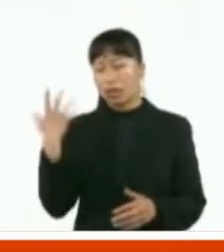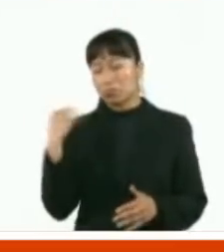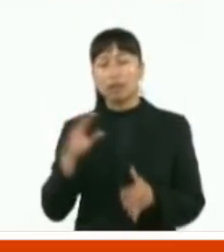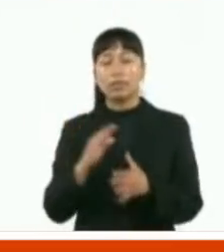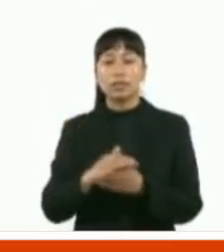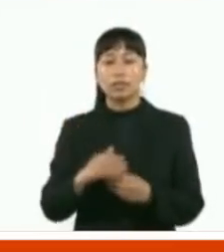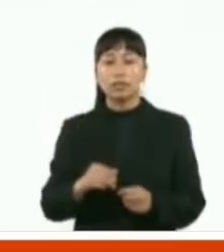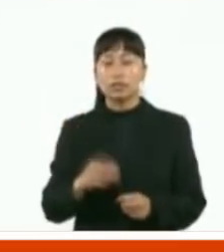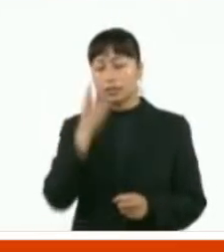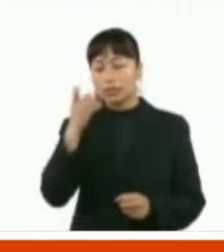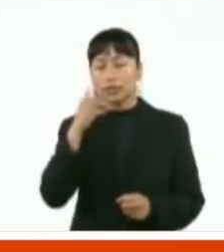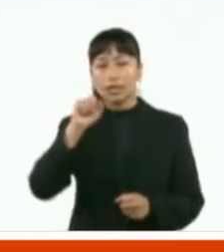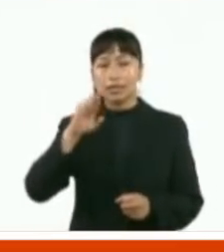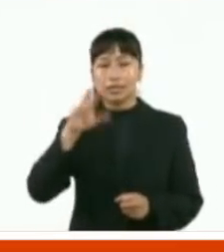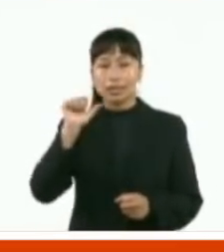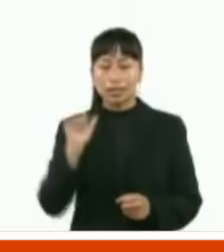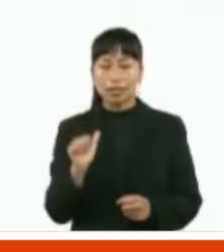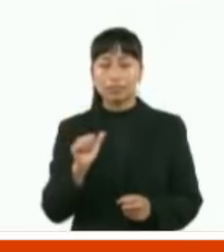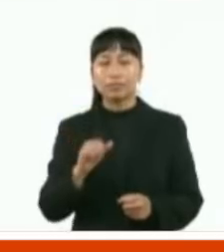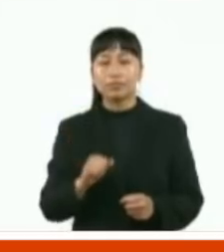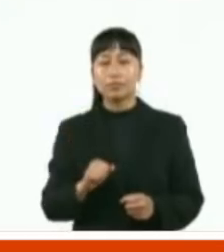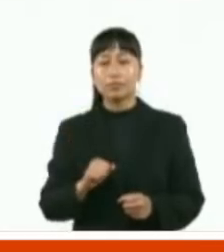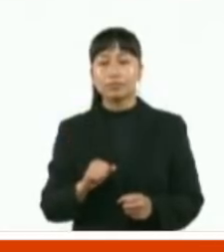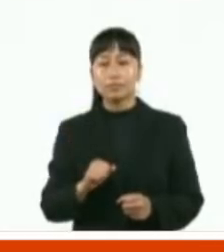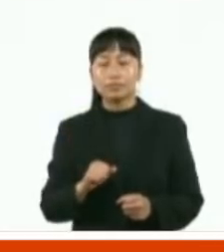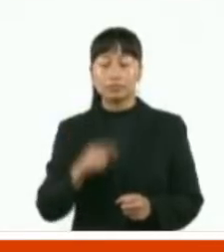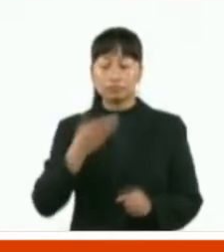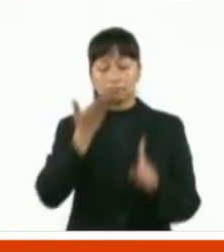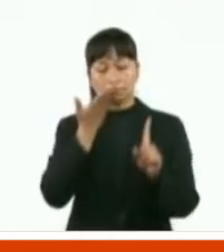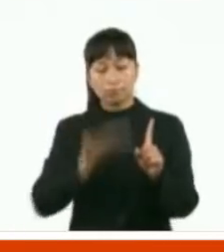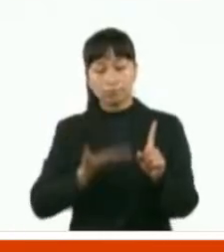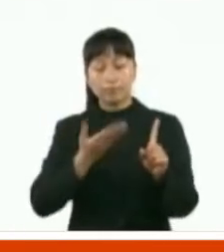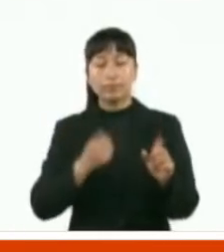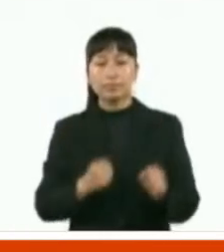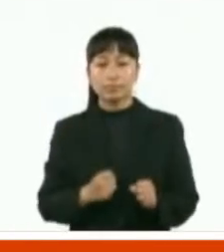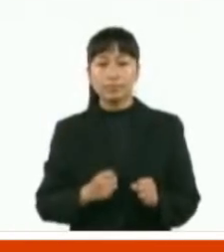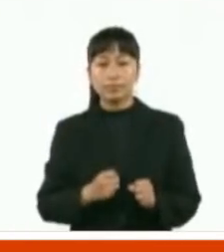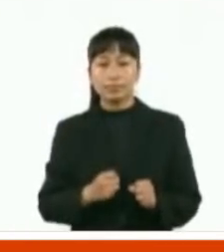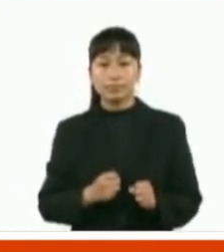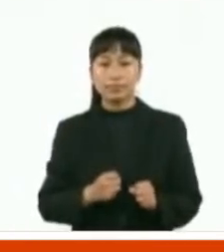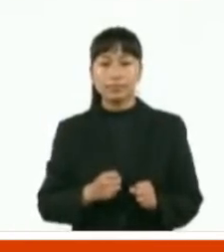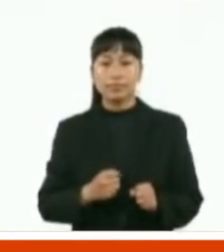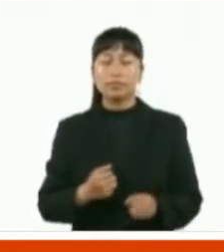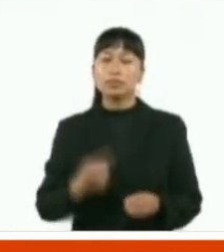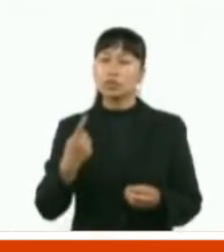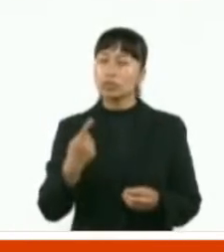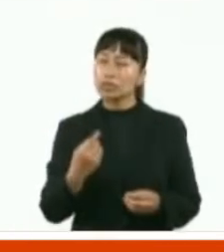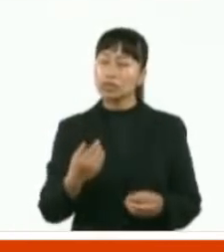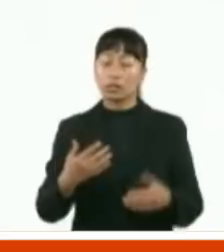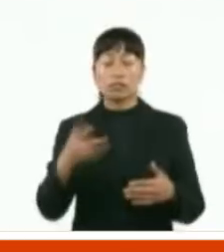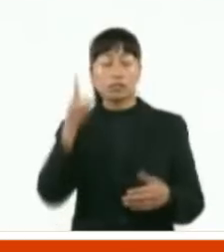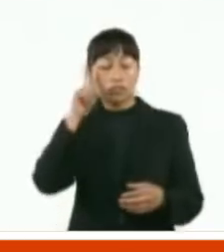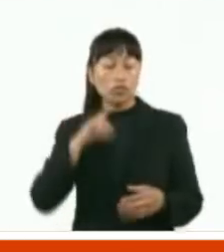a Sara Pérez Romero, cuya presencia la ubica como una verdadera apóstol de la